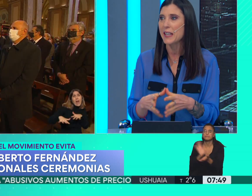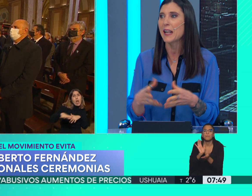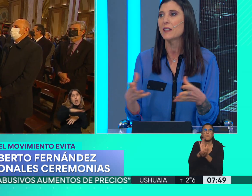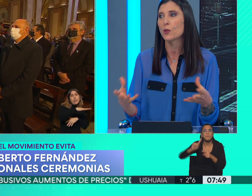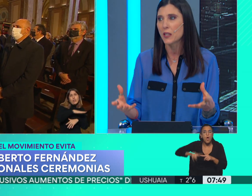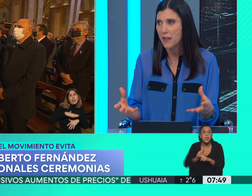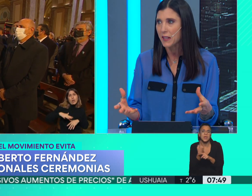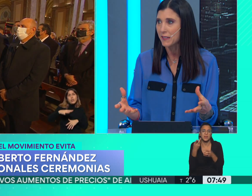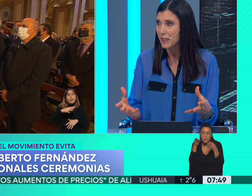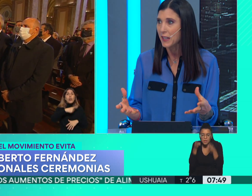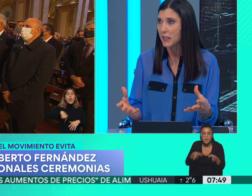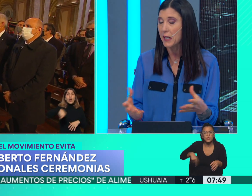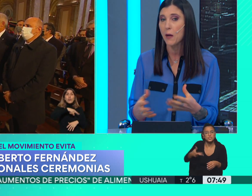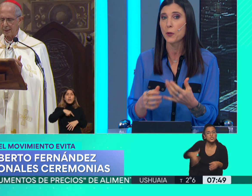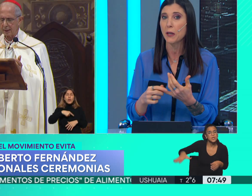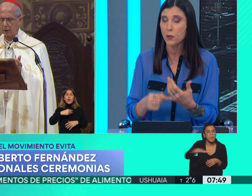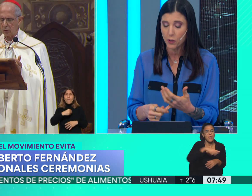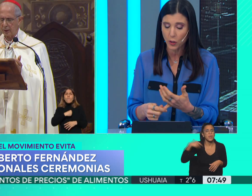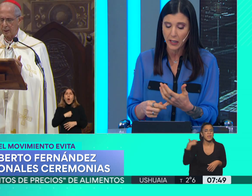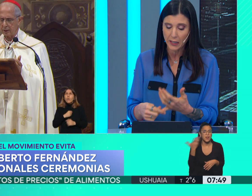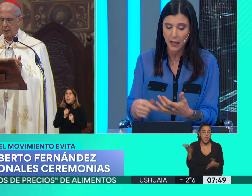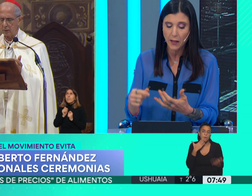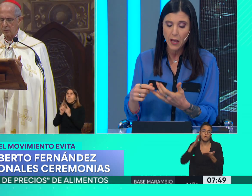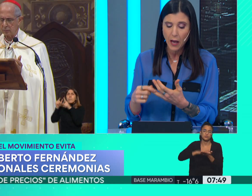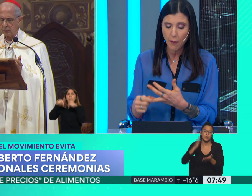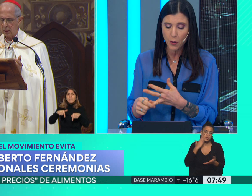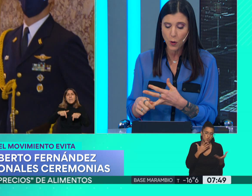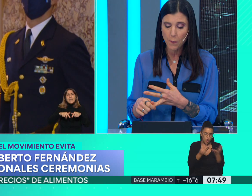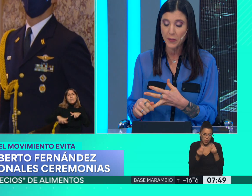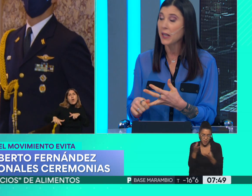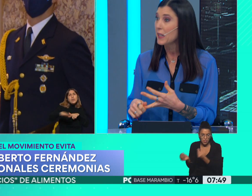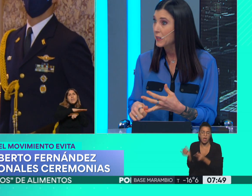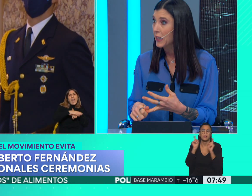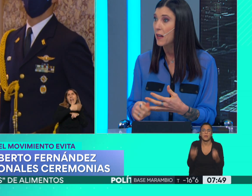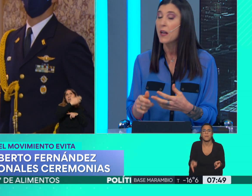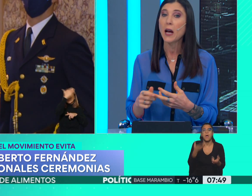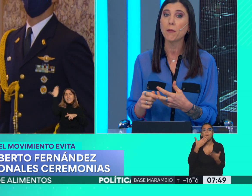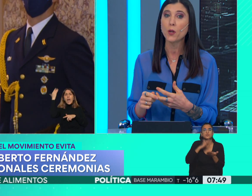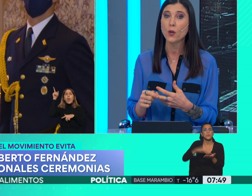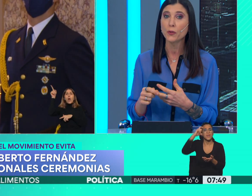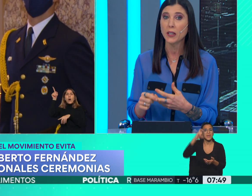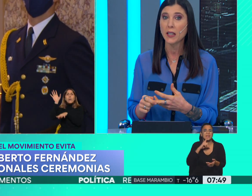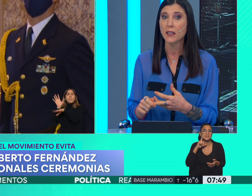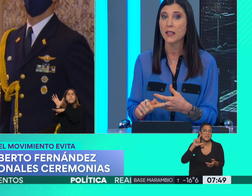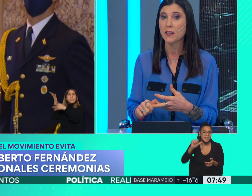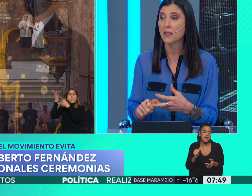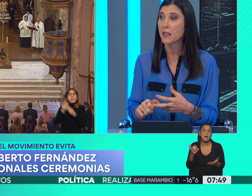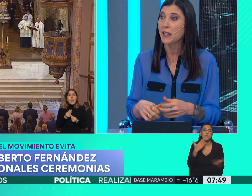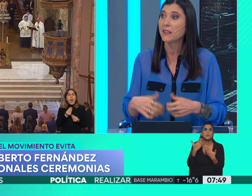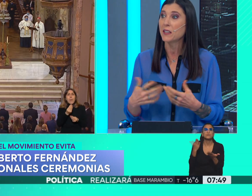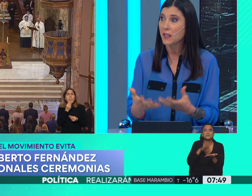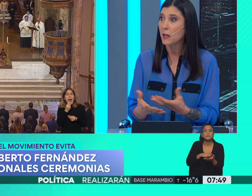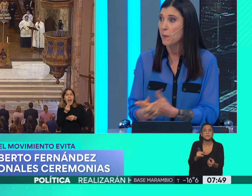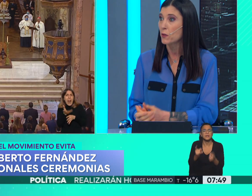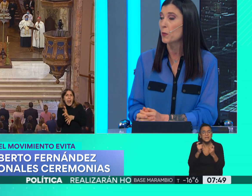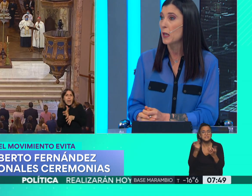y a la sociedad argentina en general porque hablo de solidaridad hablo de ética habló de la necesidad de